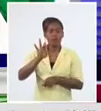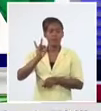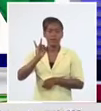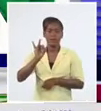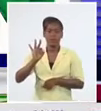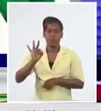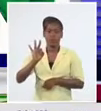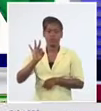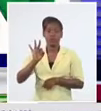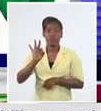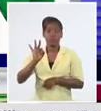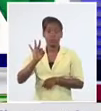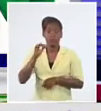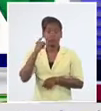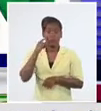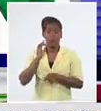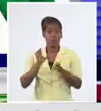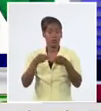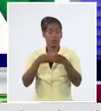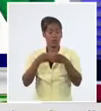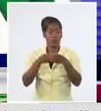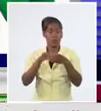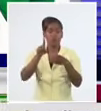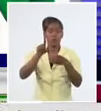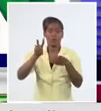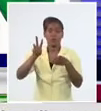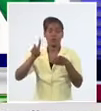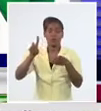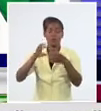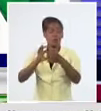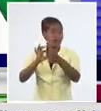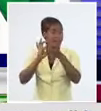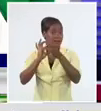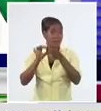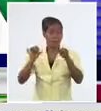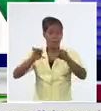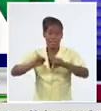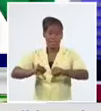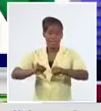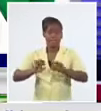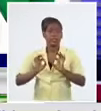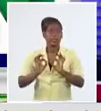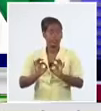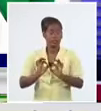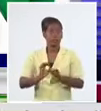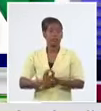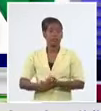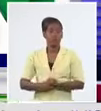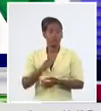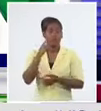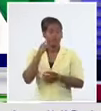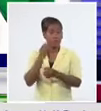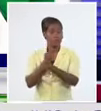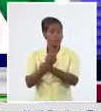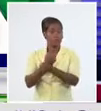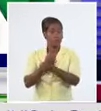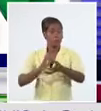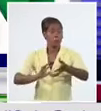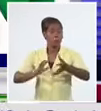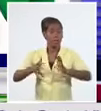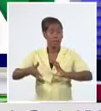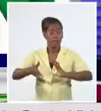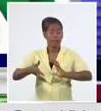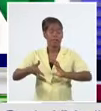478, 8 menos, 131 críticos, de mucha complejidad realmente,